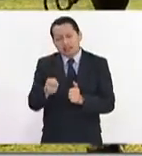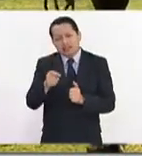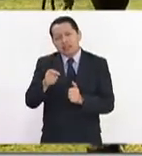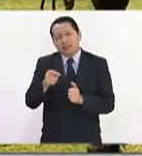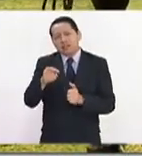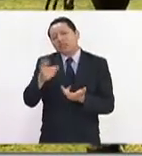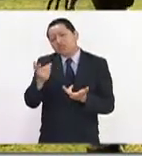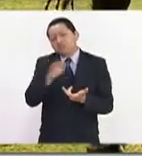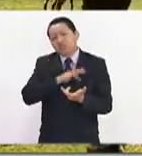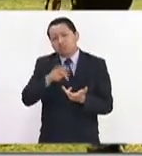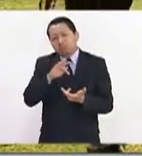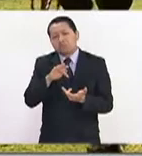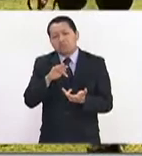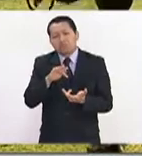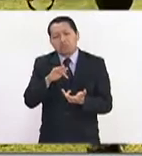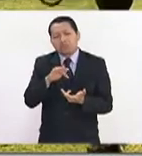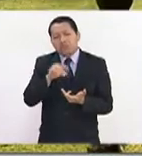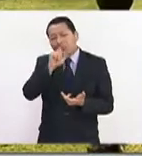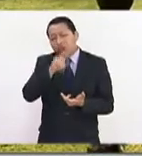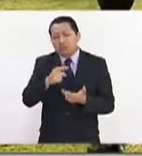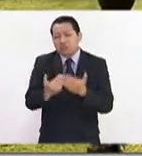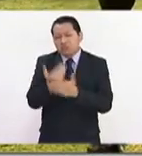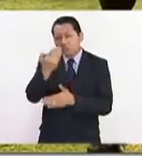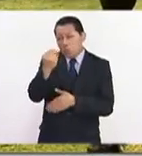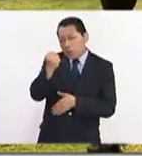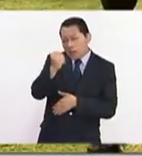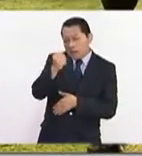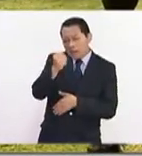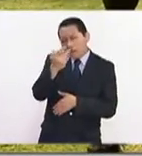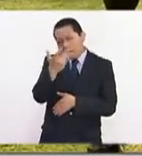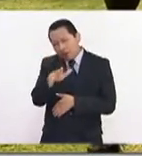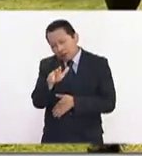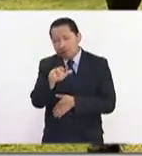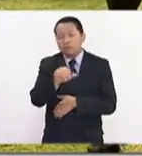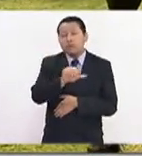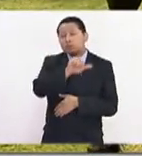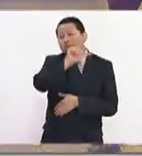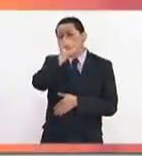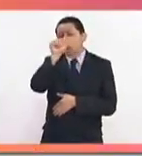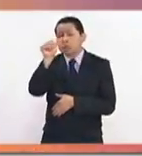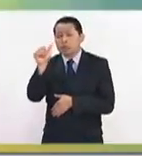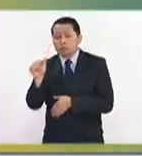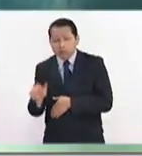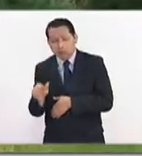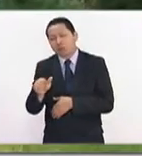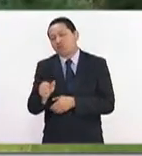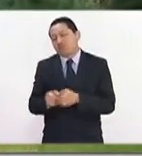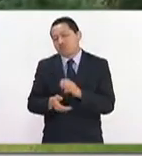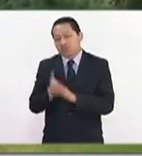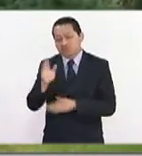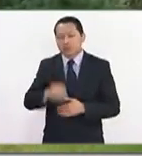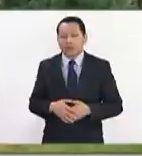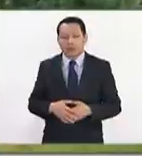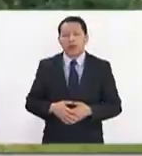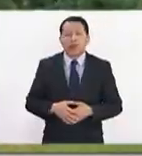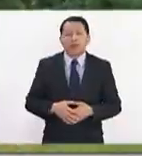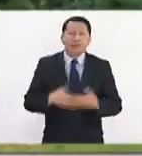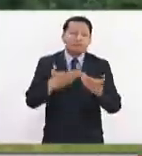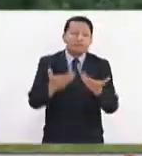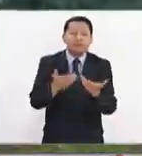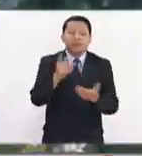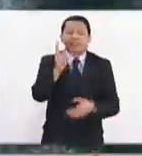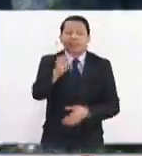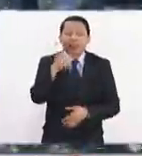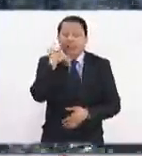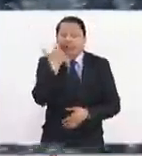pues regularmente llega a las 9, 10 de la mañana y se va hasta que canta el grillo. Ahí lo tiene. Si usted busca